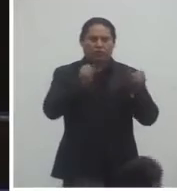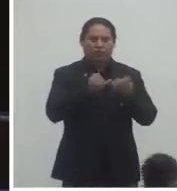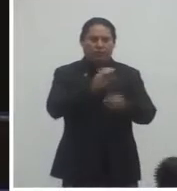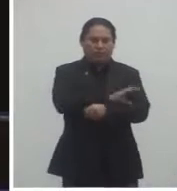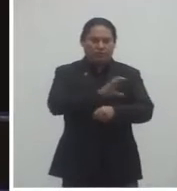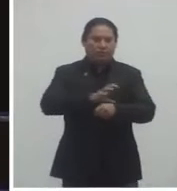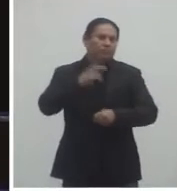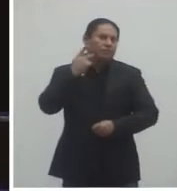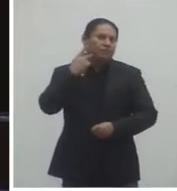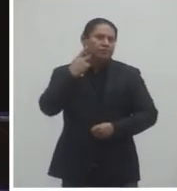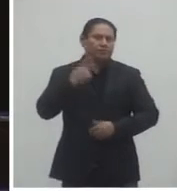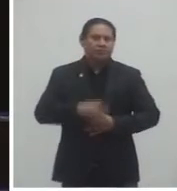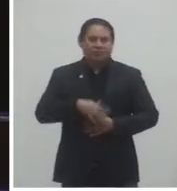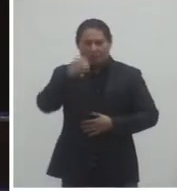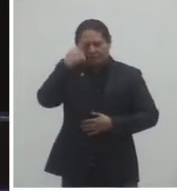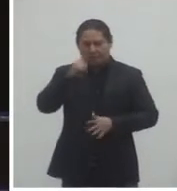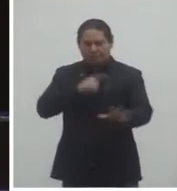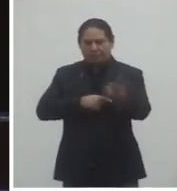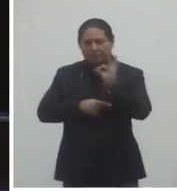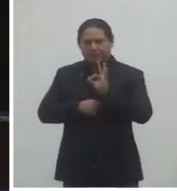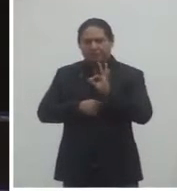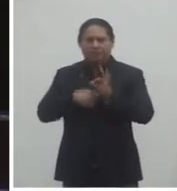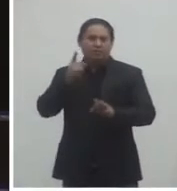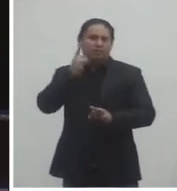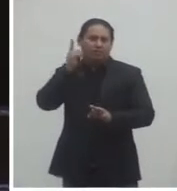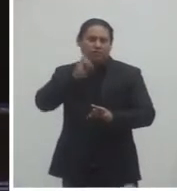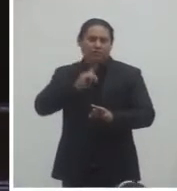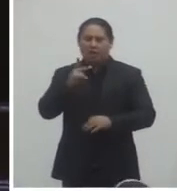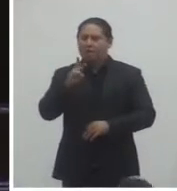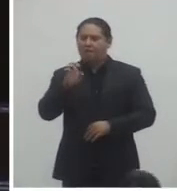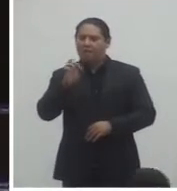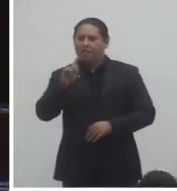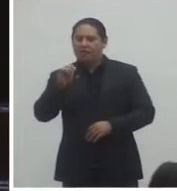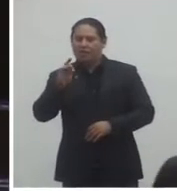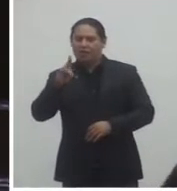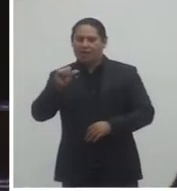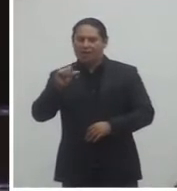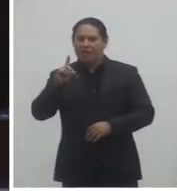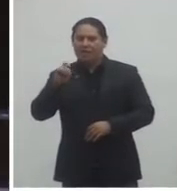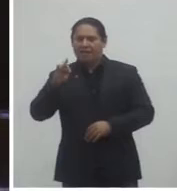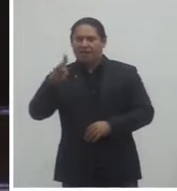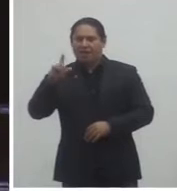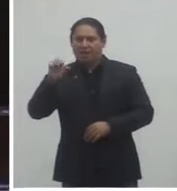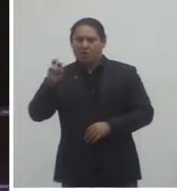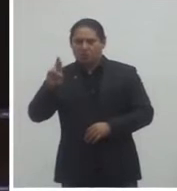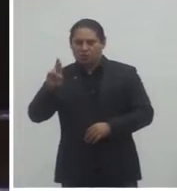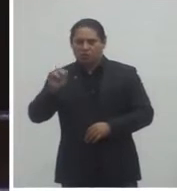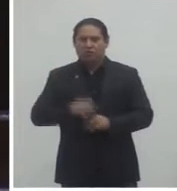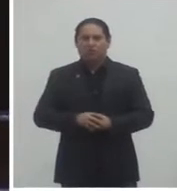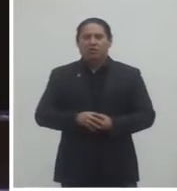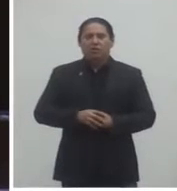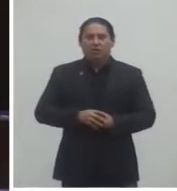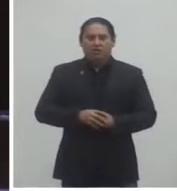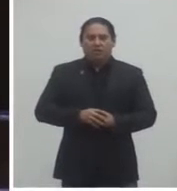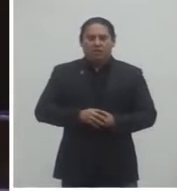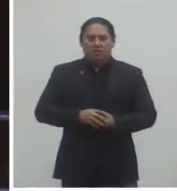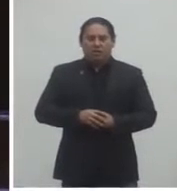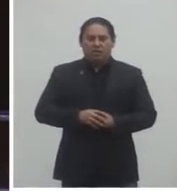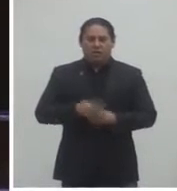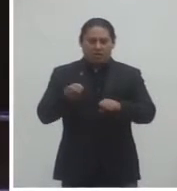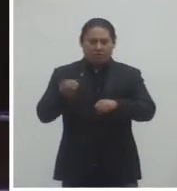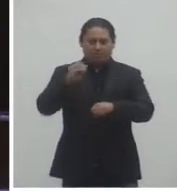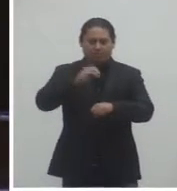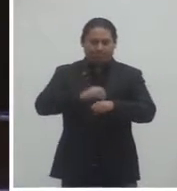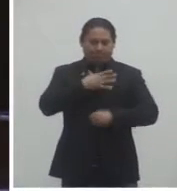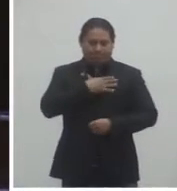de Coordinación Política para nombrar a la diputada Petrona de la Cruz Cruz como presidenta de la Comisión de Postulación de